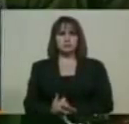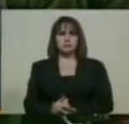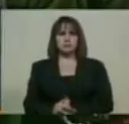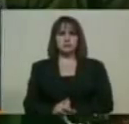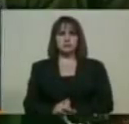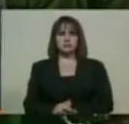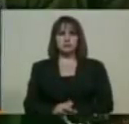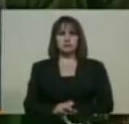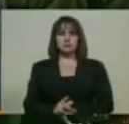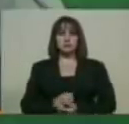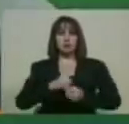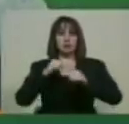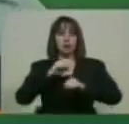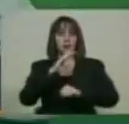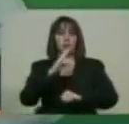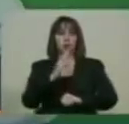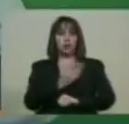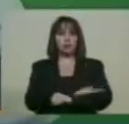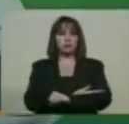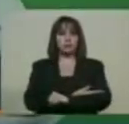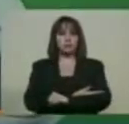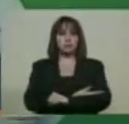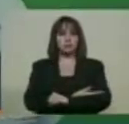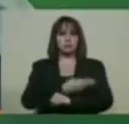del poder moral,